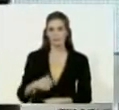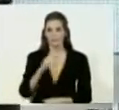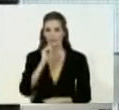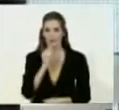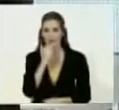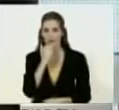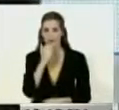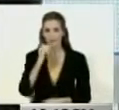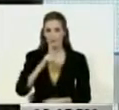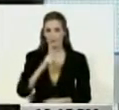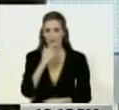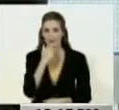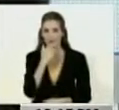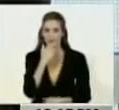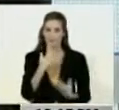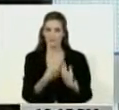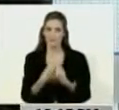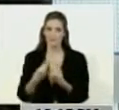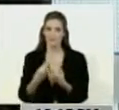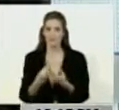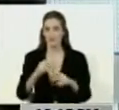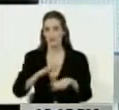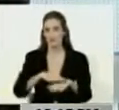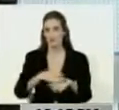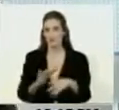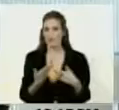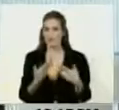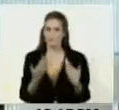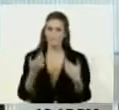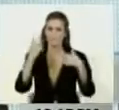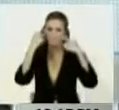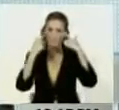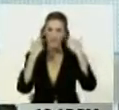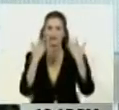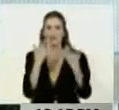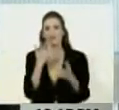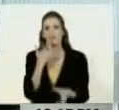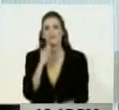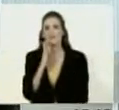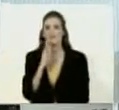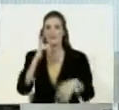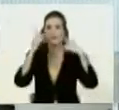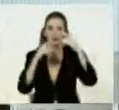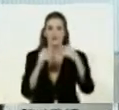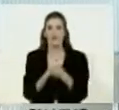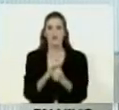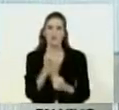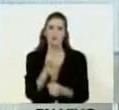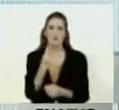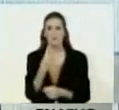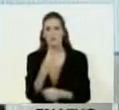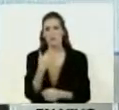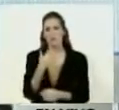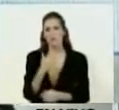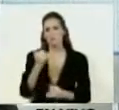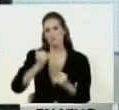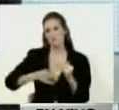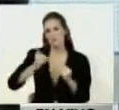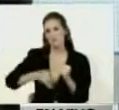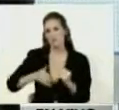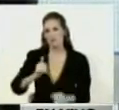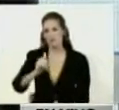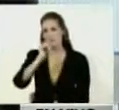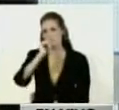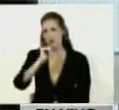Aquí sí, ya eres el malabunta, Dan. Hugo, él se tomaba una, dos o tres cervecitas ahí de vez en